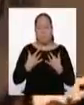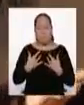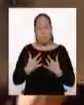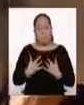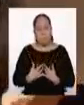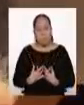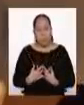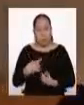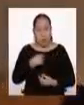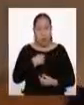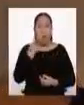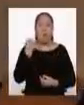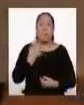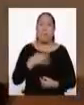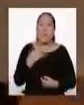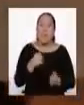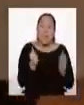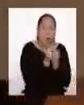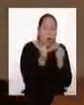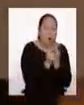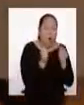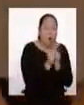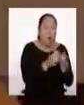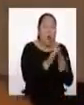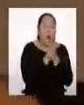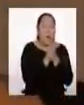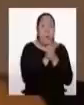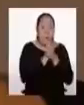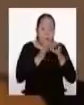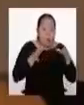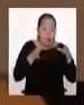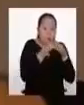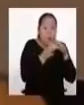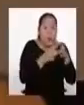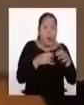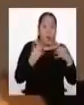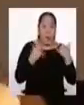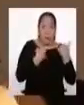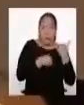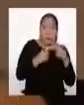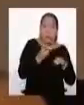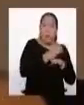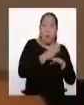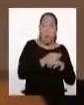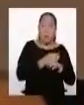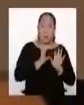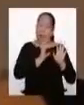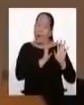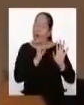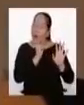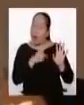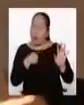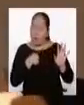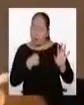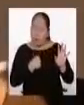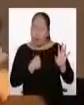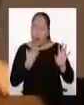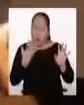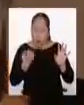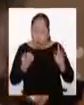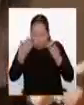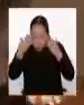había tocado con un grupo de gente, siempre había tocado con amigos, pero en ese momento yo dije, bueno, si yo me quiero dedicar a la música, tengo que empezar una carrera